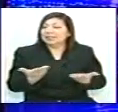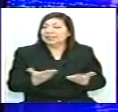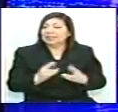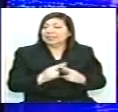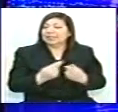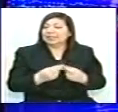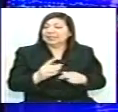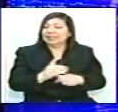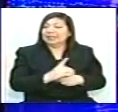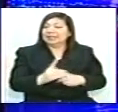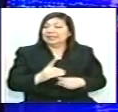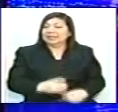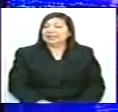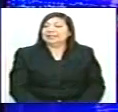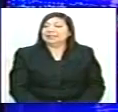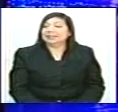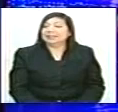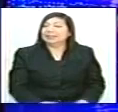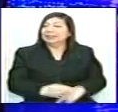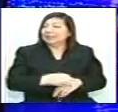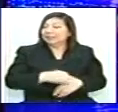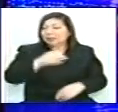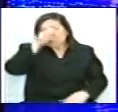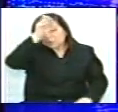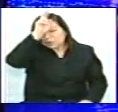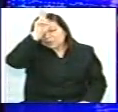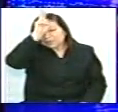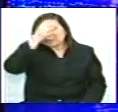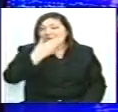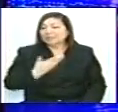sesión descentralizada en la región Cusco.